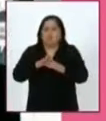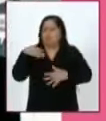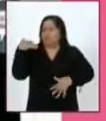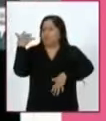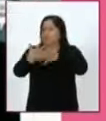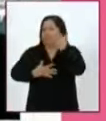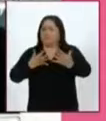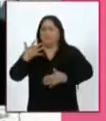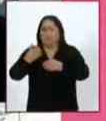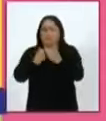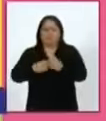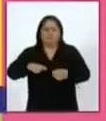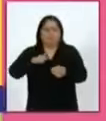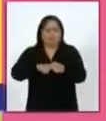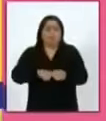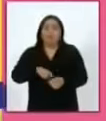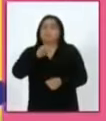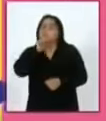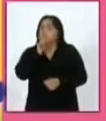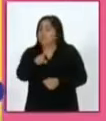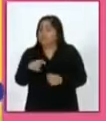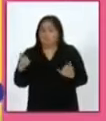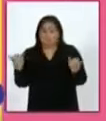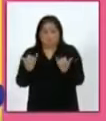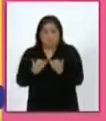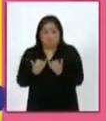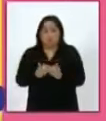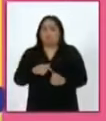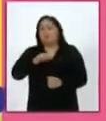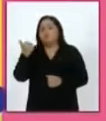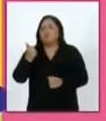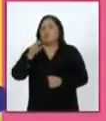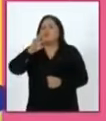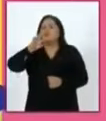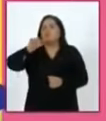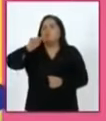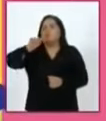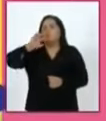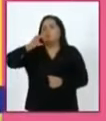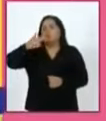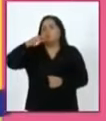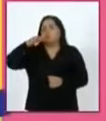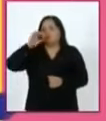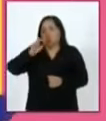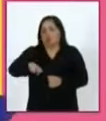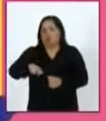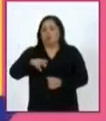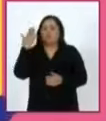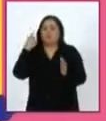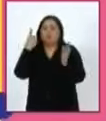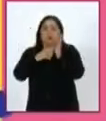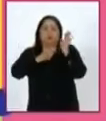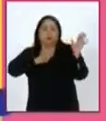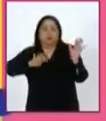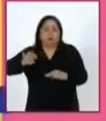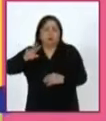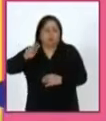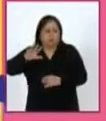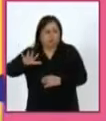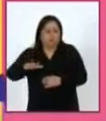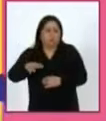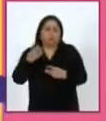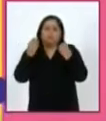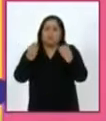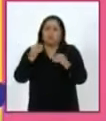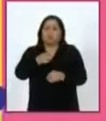revolución social. Del mismo estilo es Watchmen, de Alan Moore y Dave Gibbons. Esta obra es considerada por muchos como